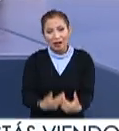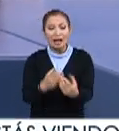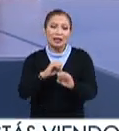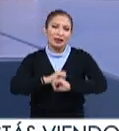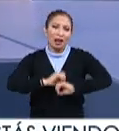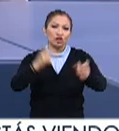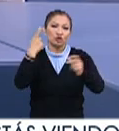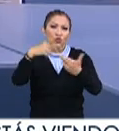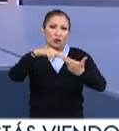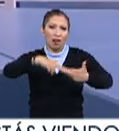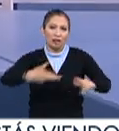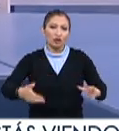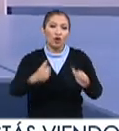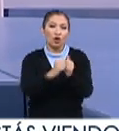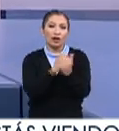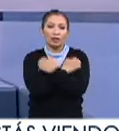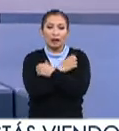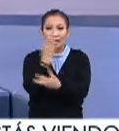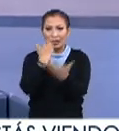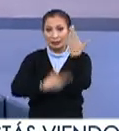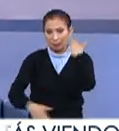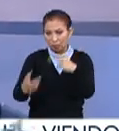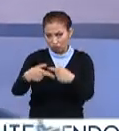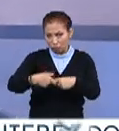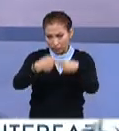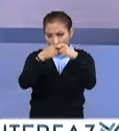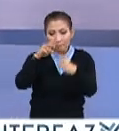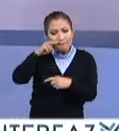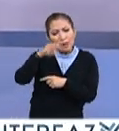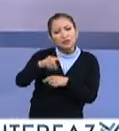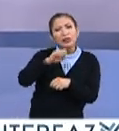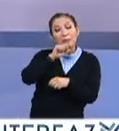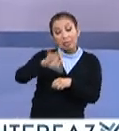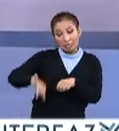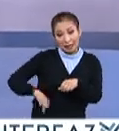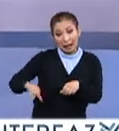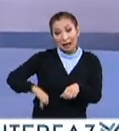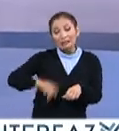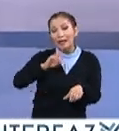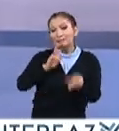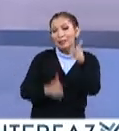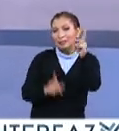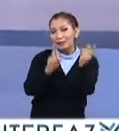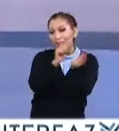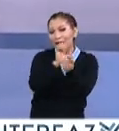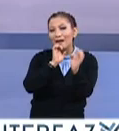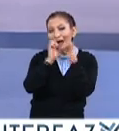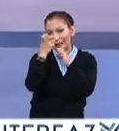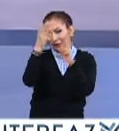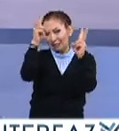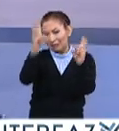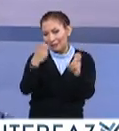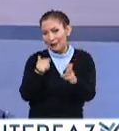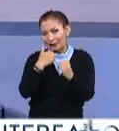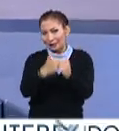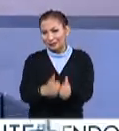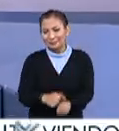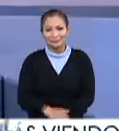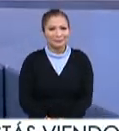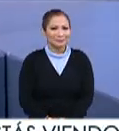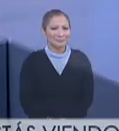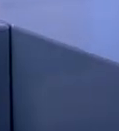por supuesto su relación con la educación. Regresando del corte tendremos interesantísimas charlas sobre este tema, así que no se